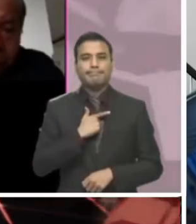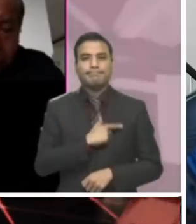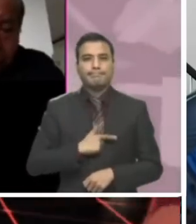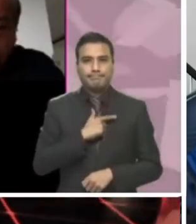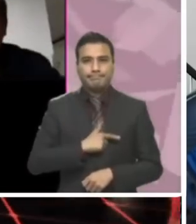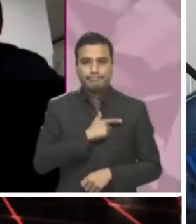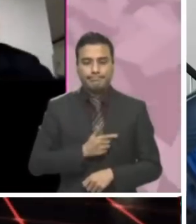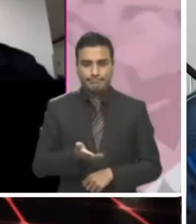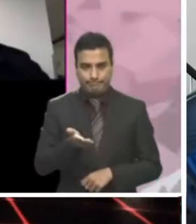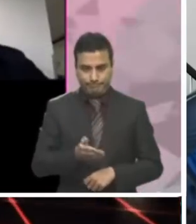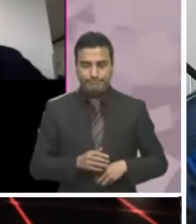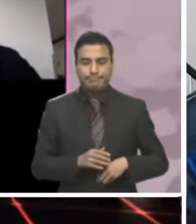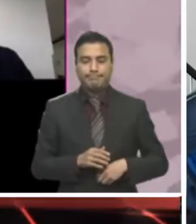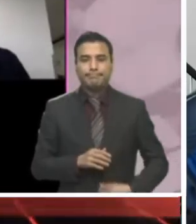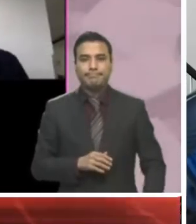pregunta